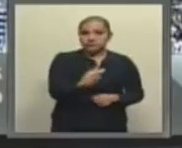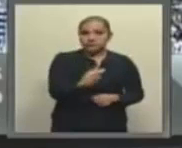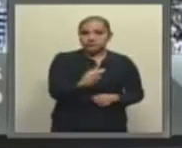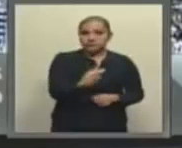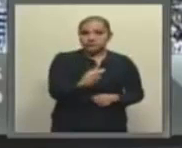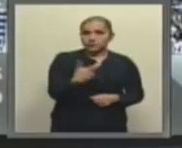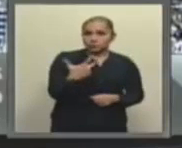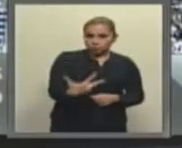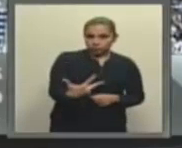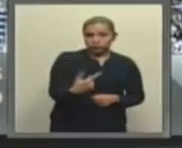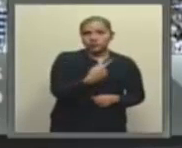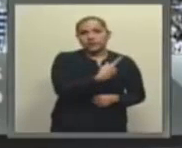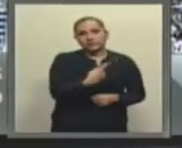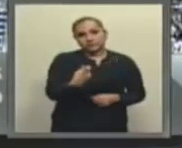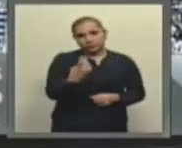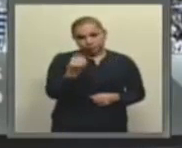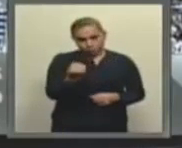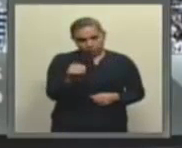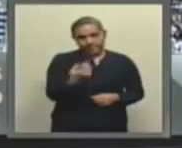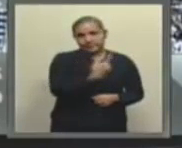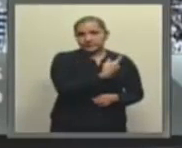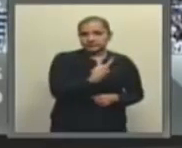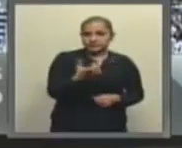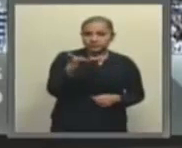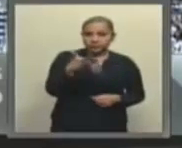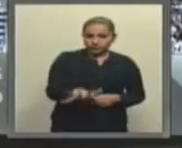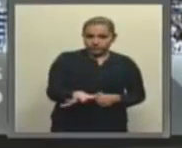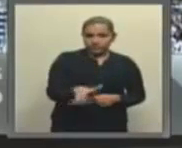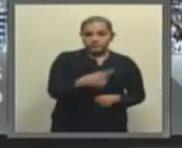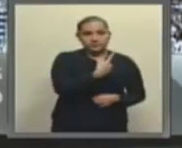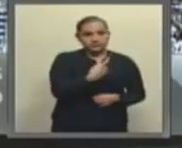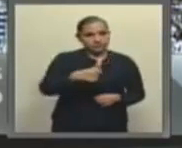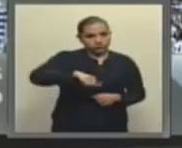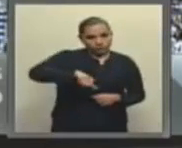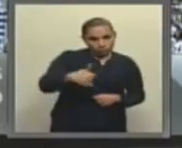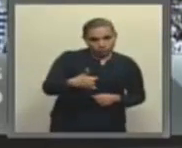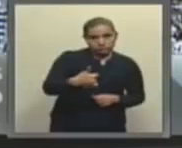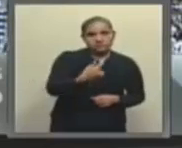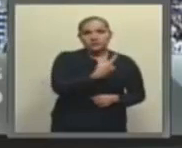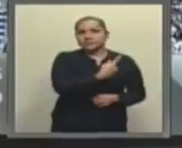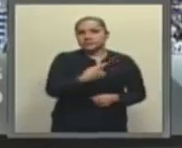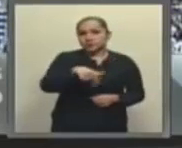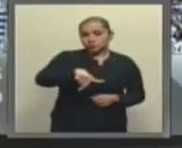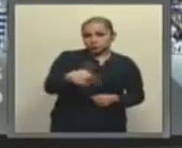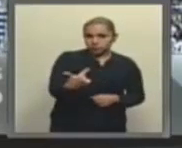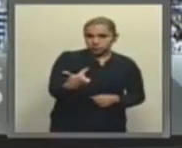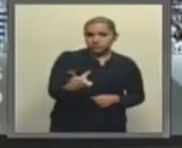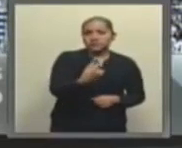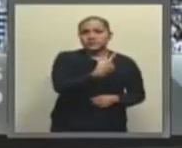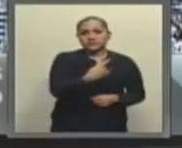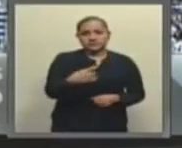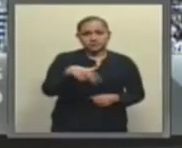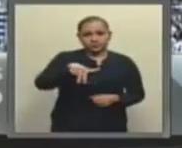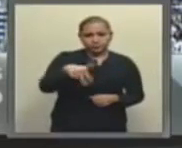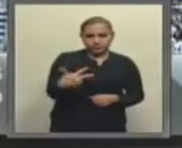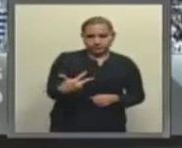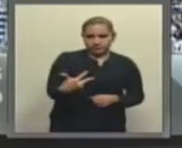108, 109, 110, 111, 112,